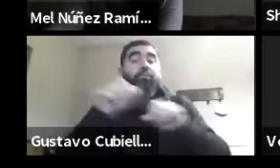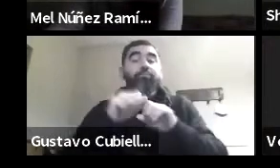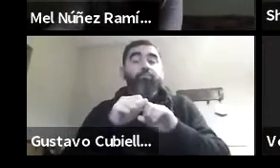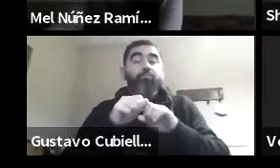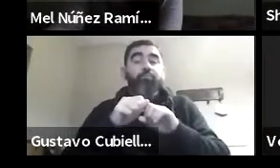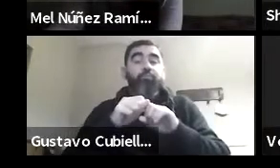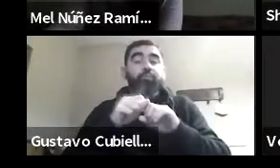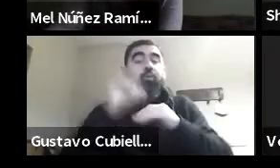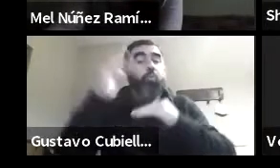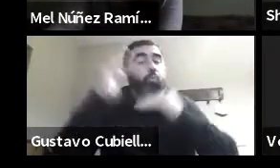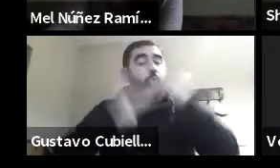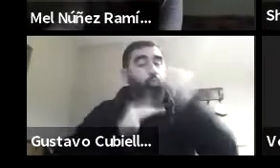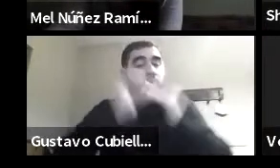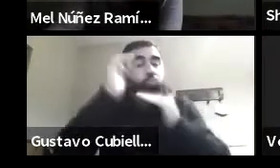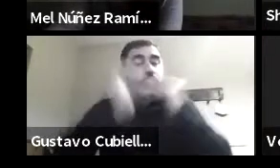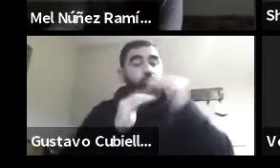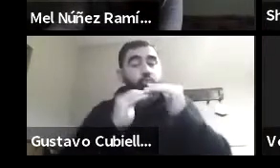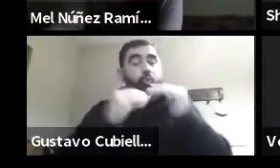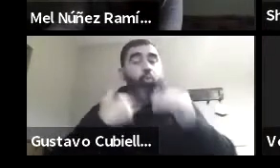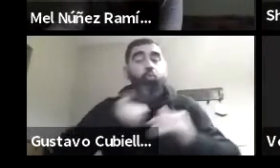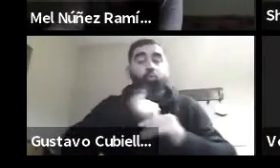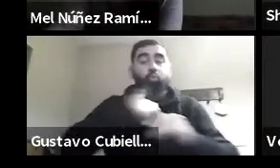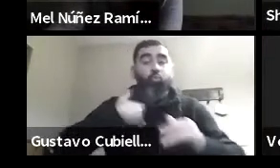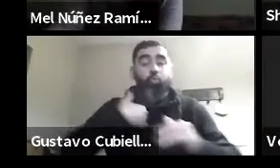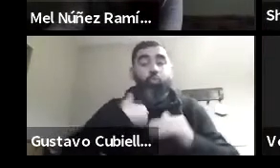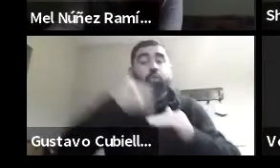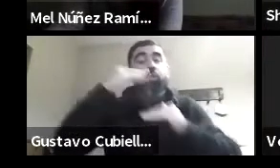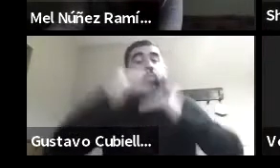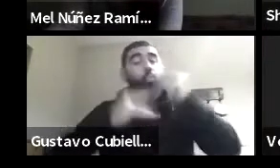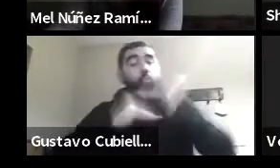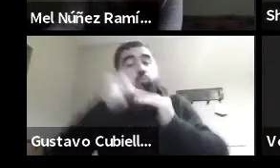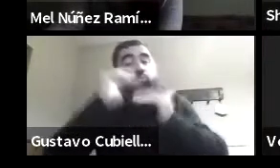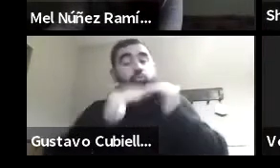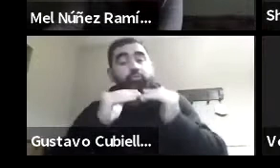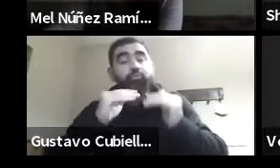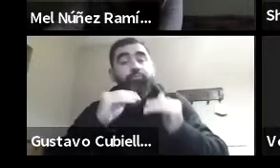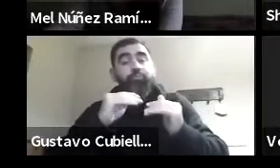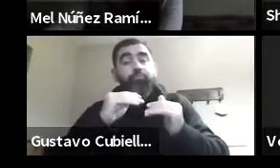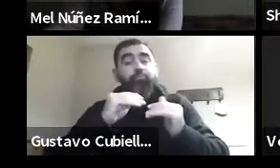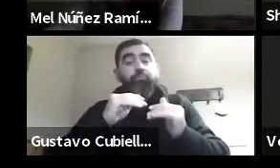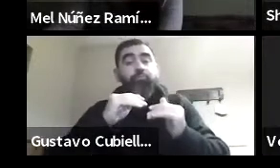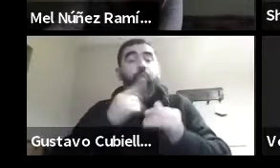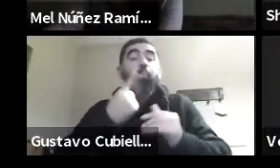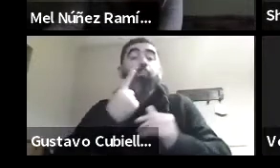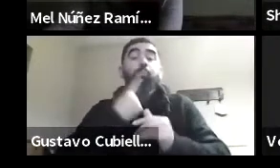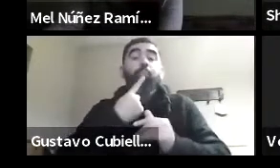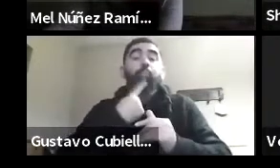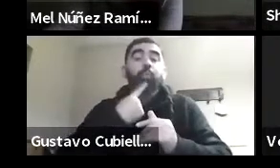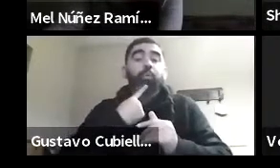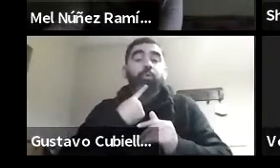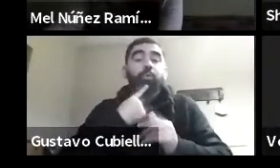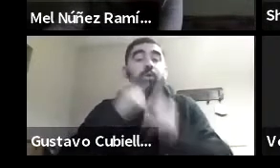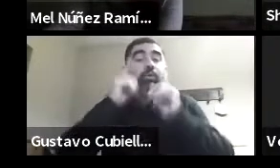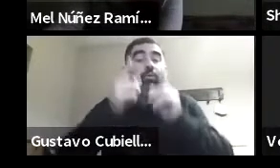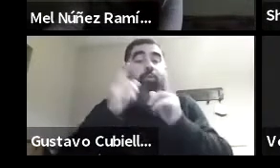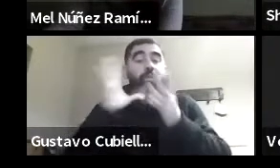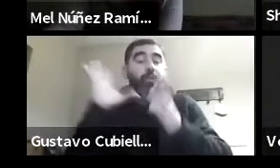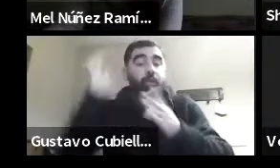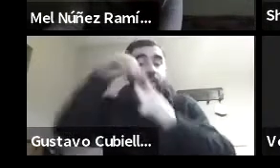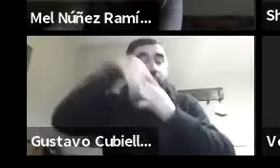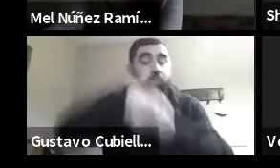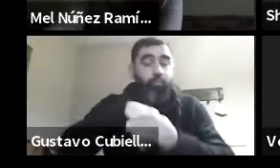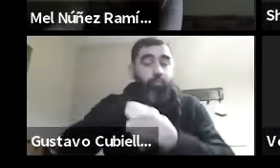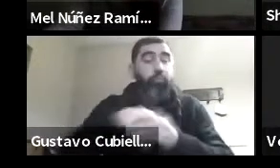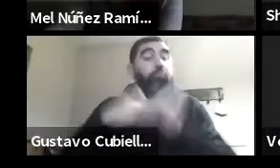de construir los roles, de construir las políticas y formar parte, ¿no? Porque,